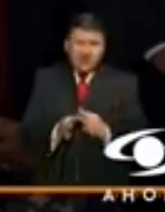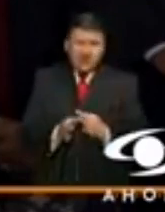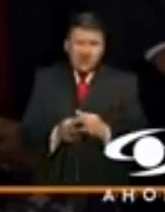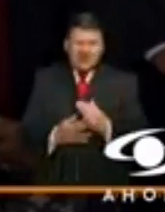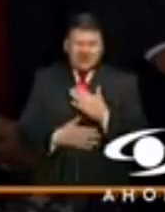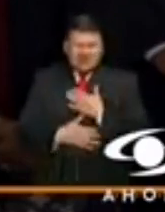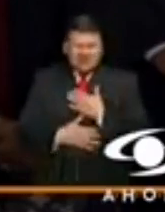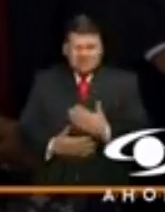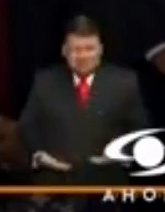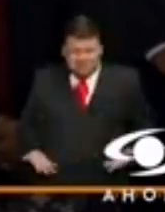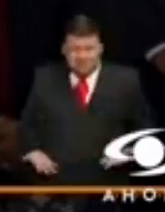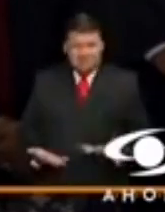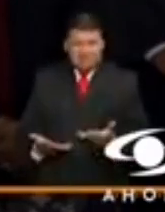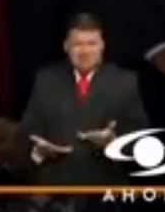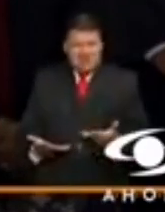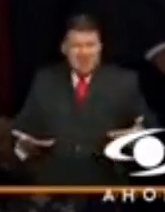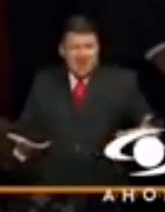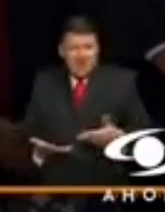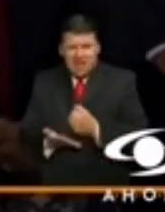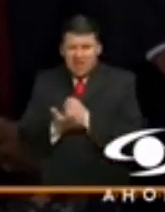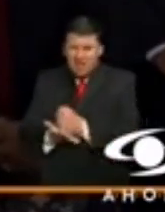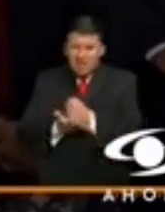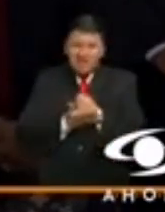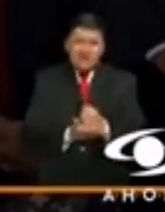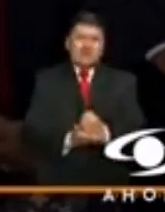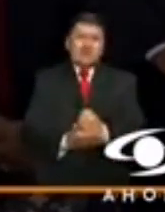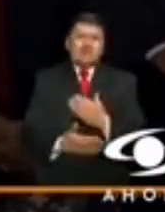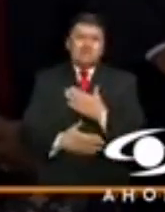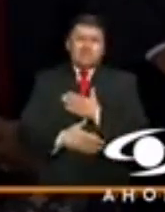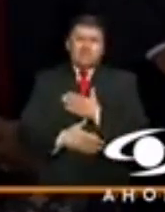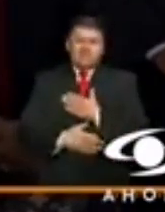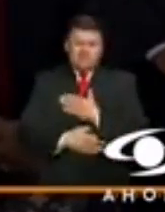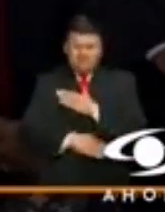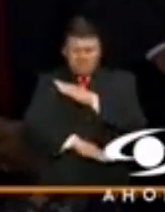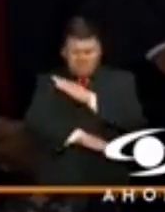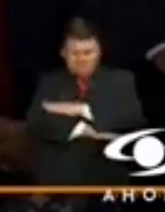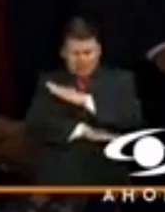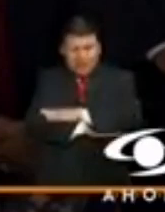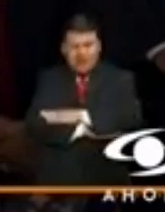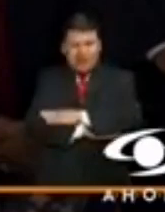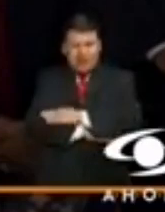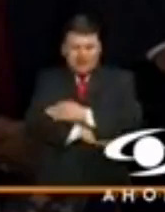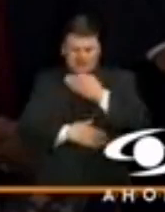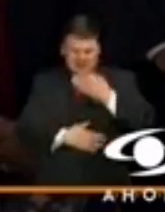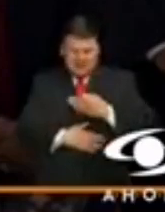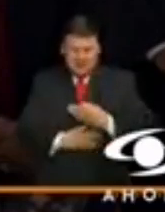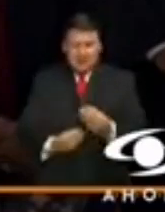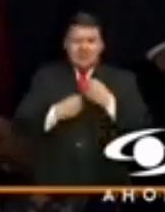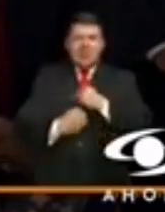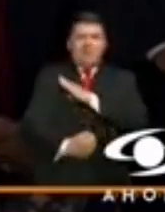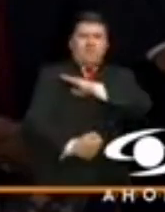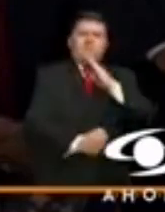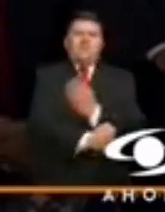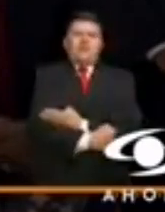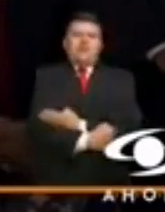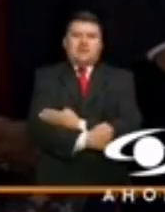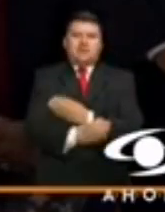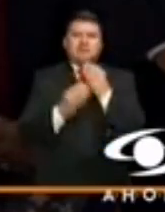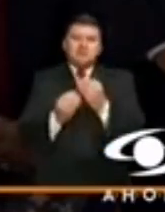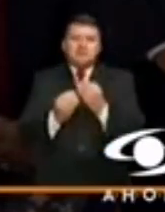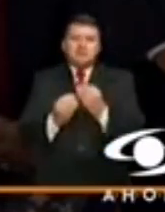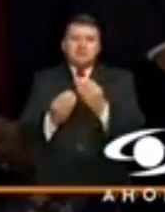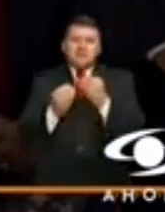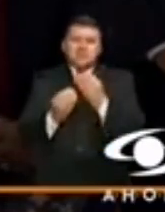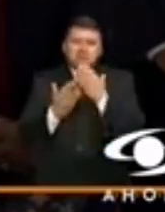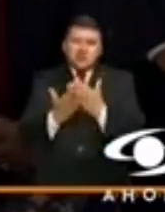nuestra solidaridad, nuestra colaboración y nuestra disciplina nos hará más fuertes.